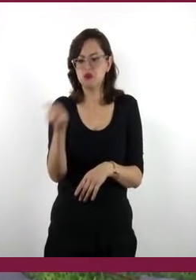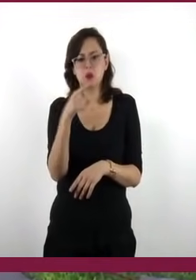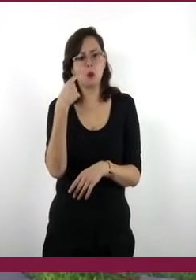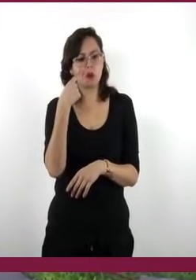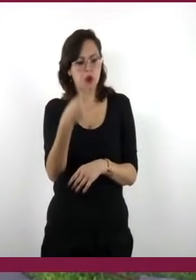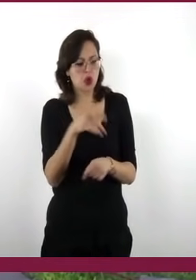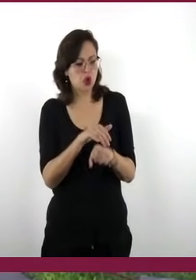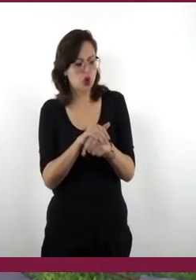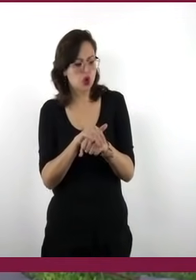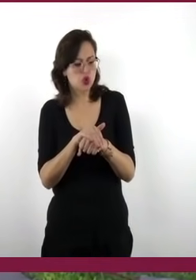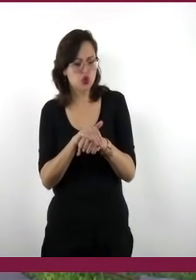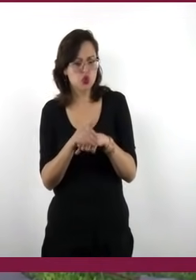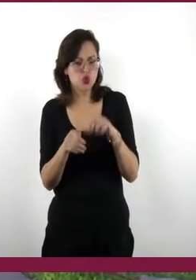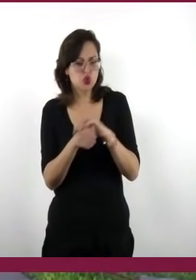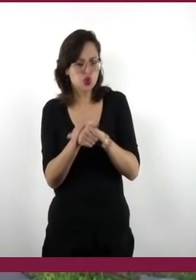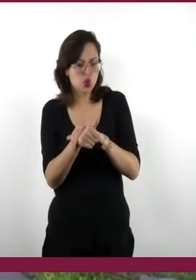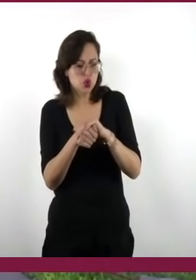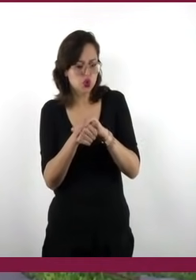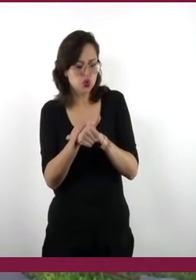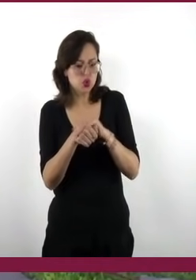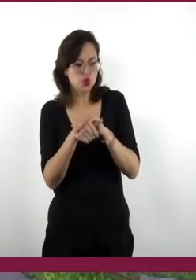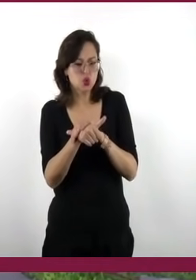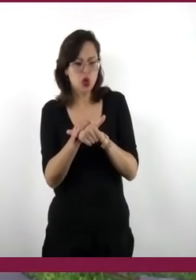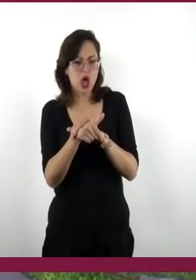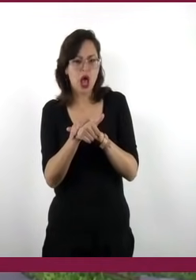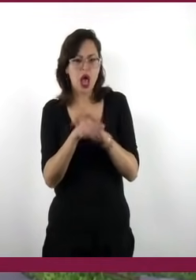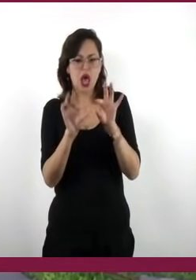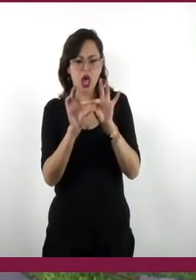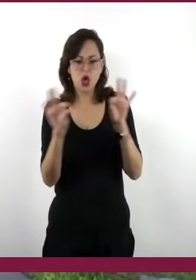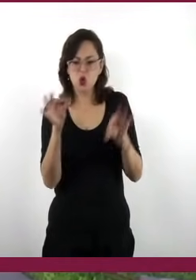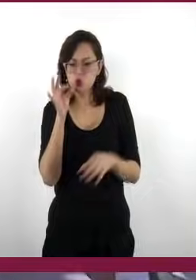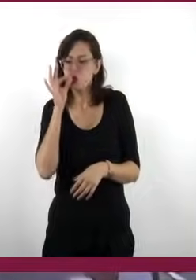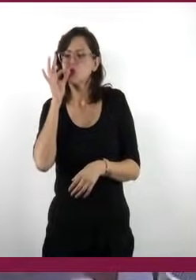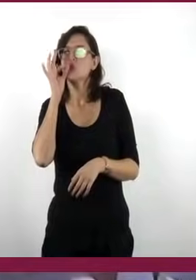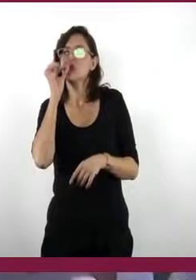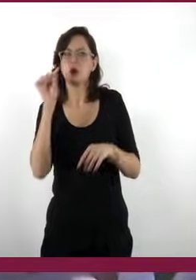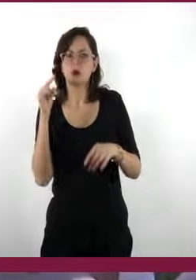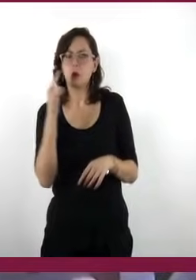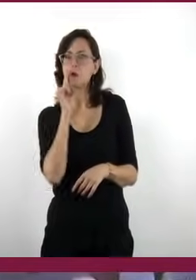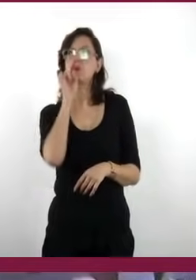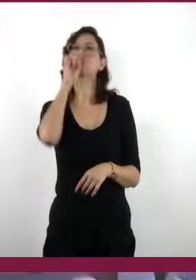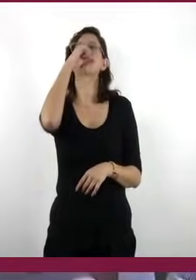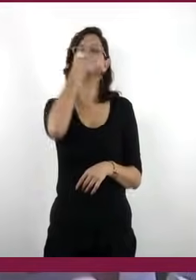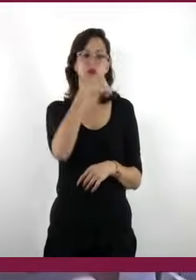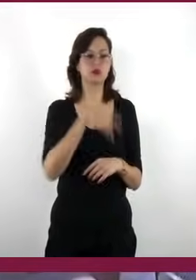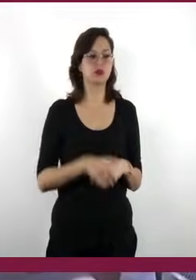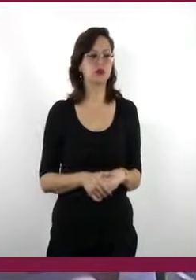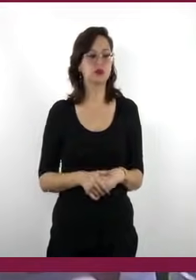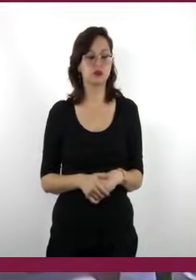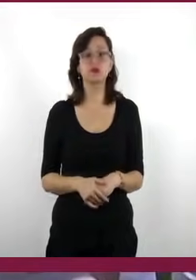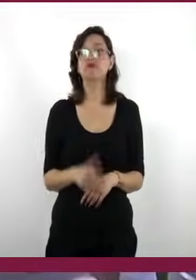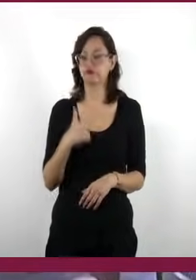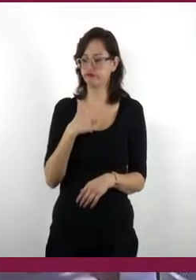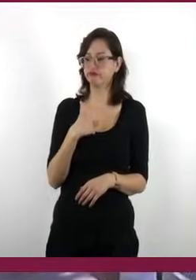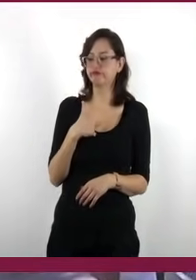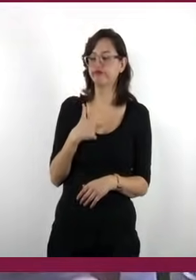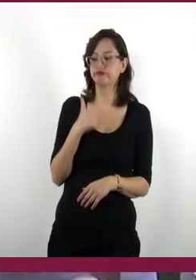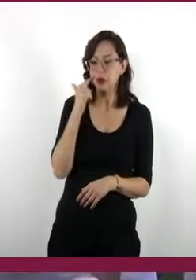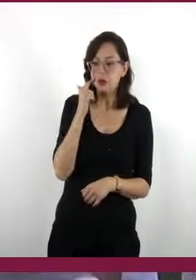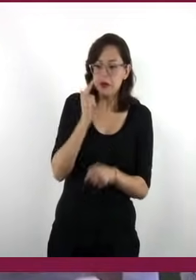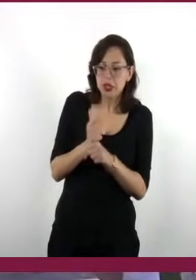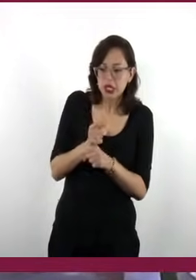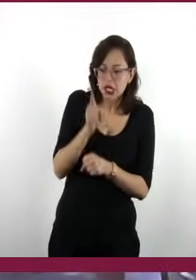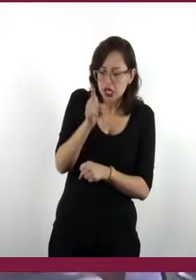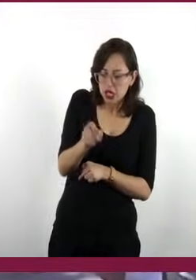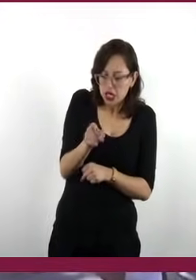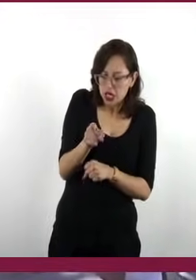tortuga con popotes. ver, David, cuenta. Yo estaba en el mar y yo vi